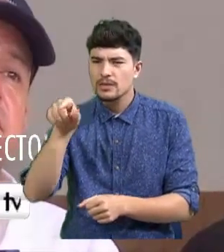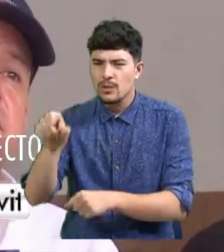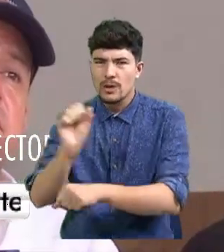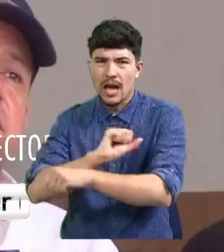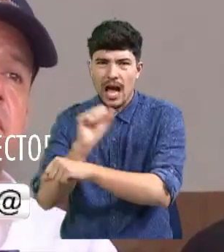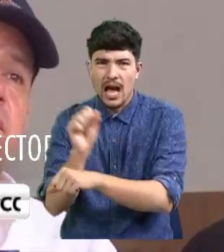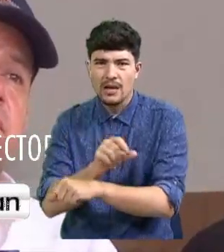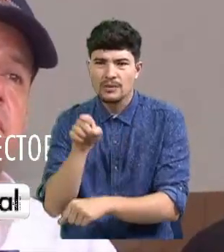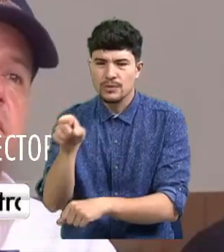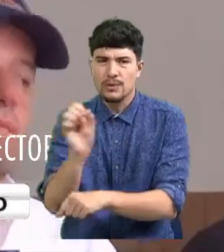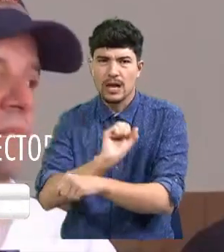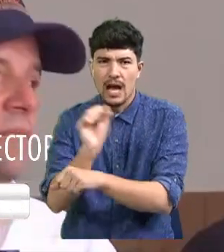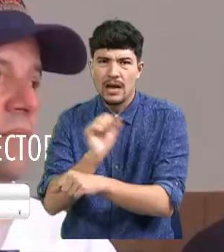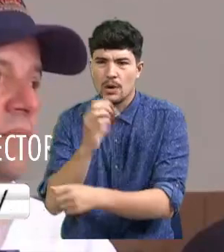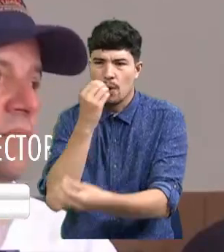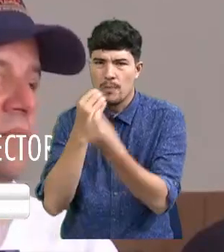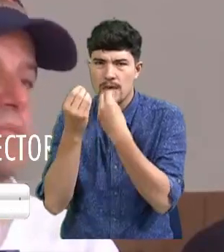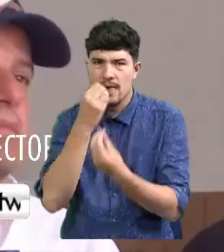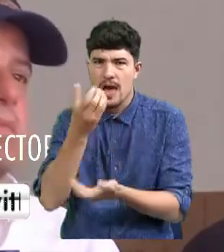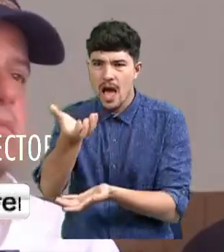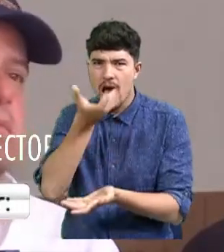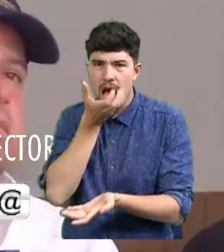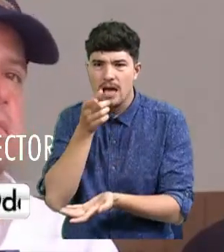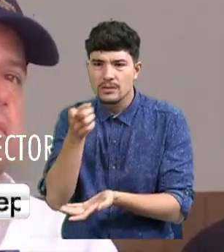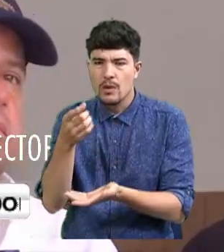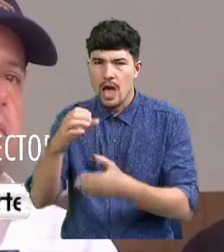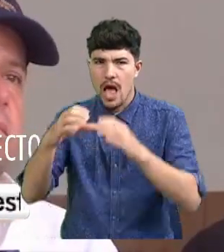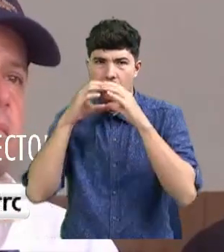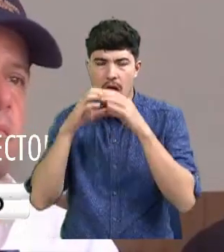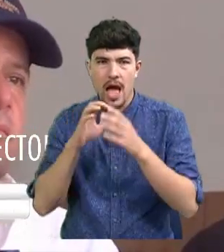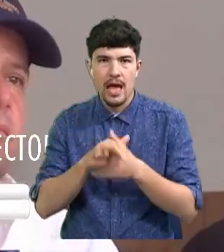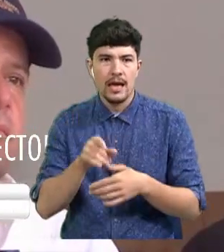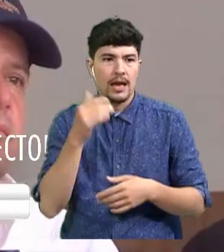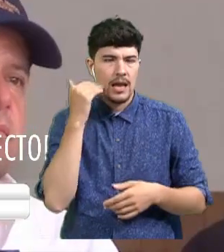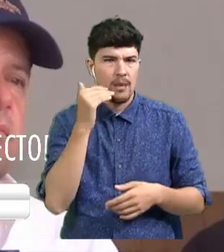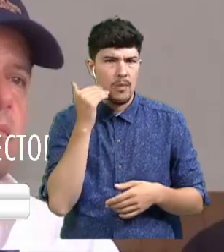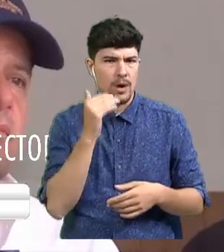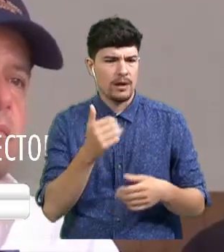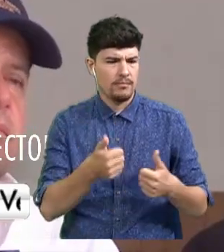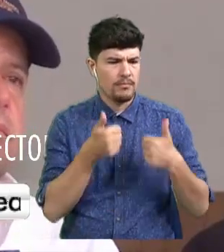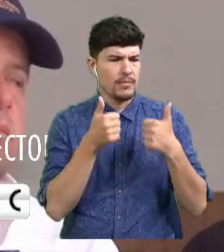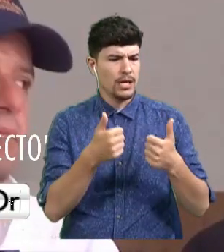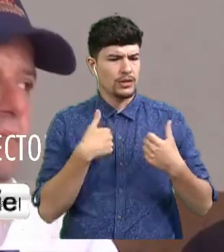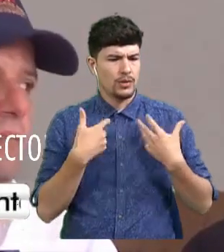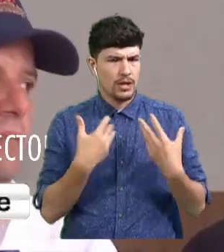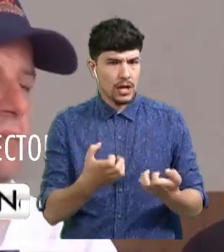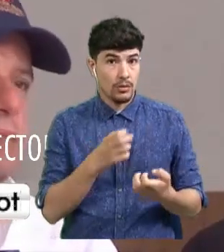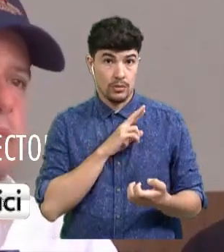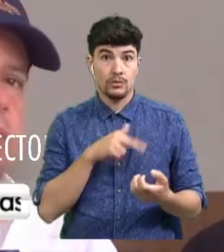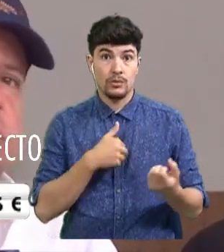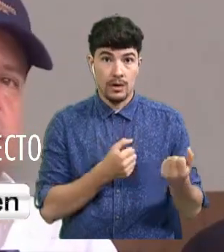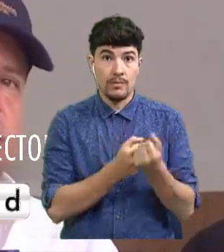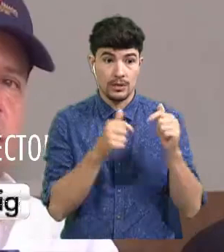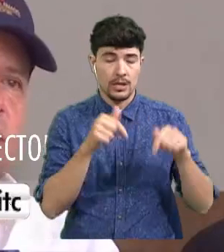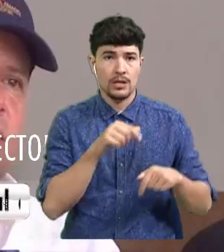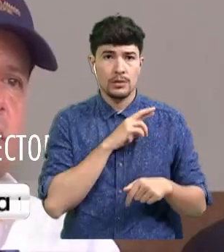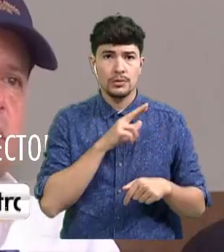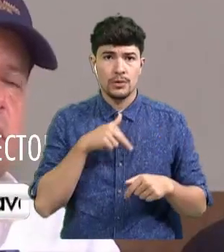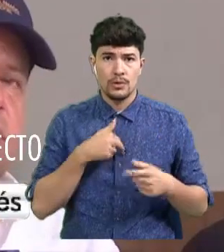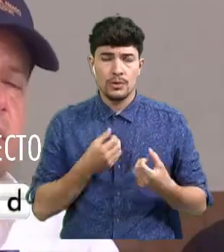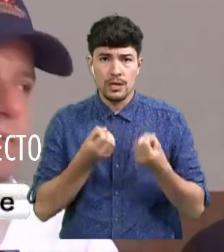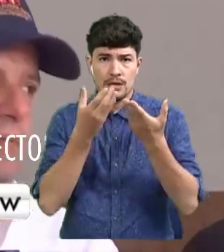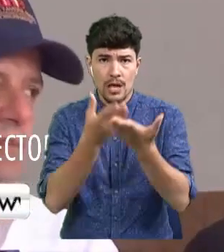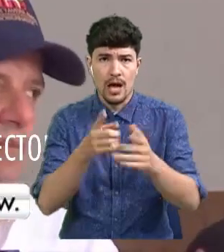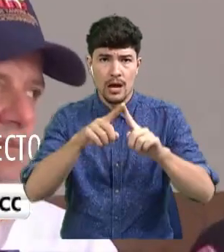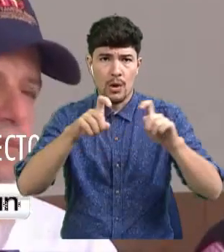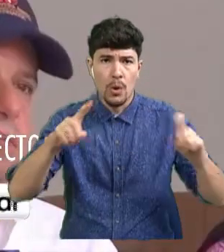carro de comidas rápidas, y ella dijo, muy bien lo que yo quiero, porque eso también lo hacemos nosotros aquí. Nosotros no le estamos entregando